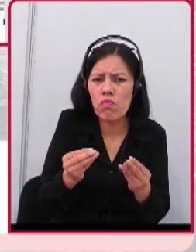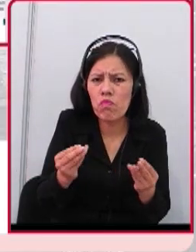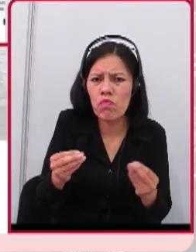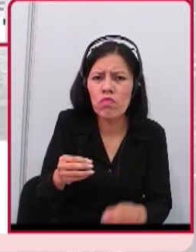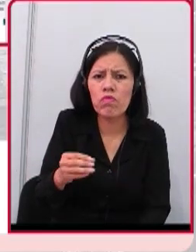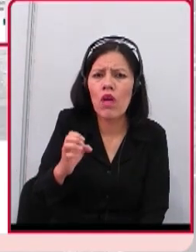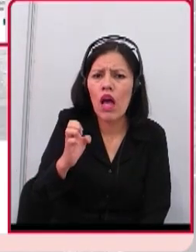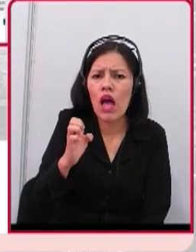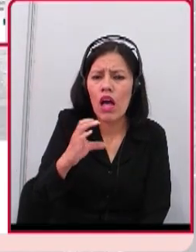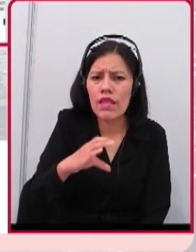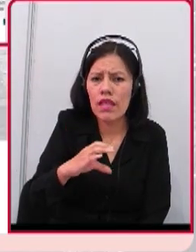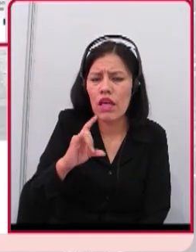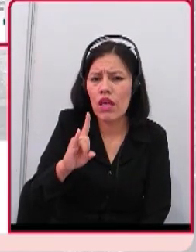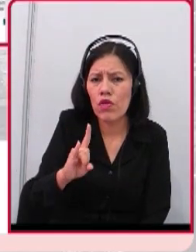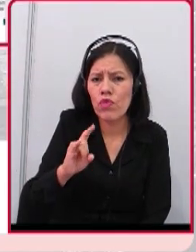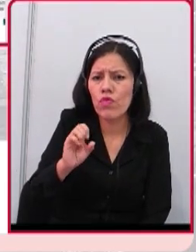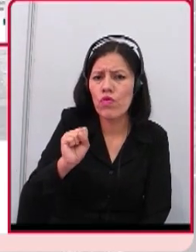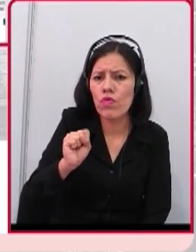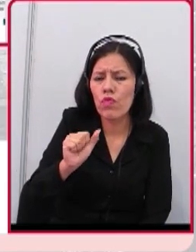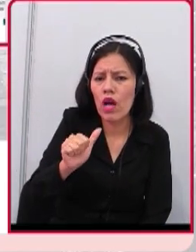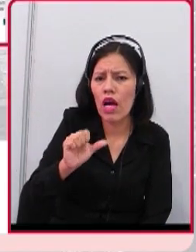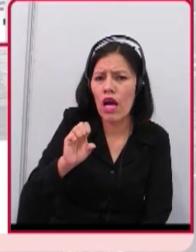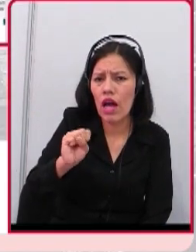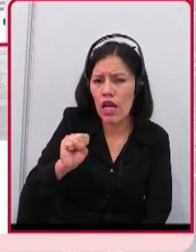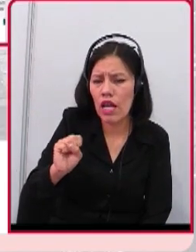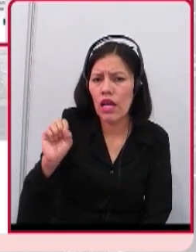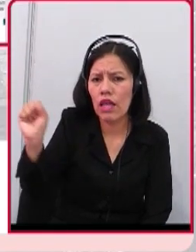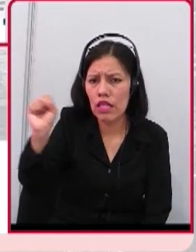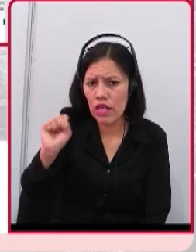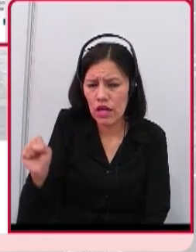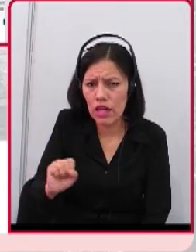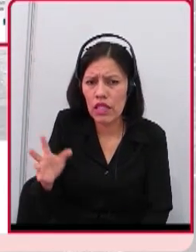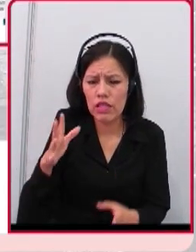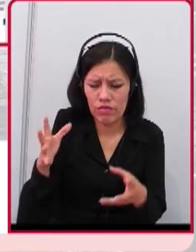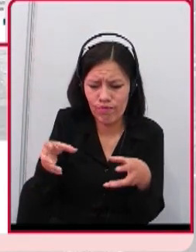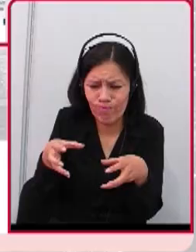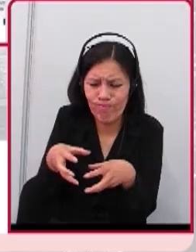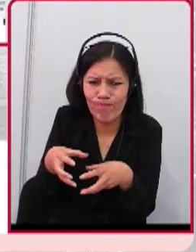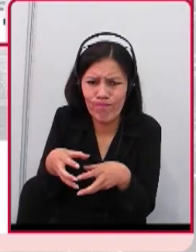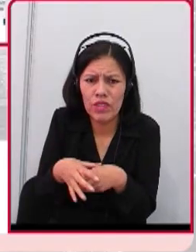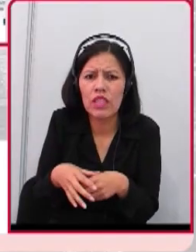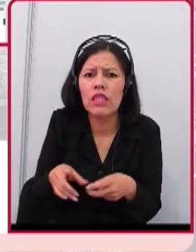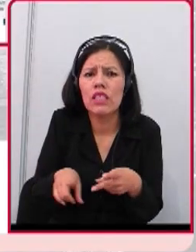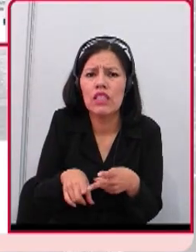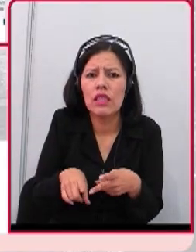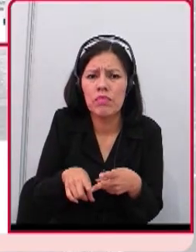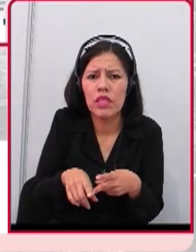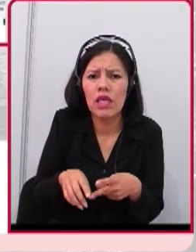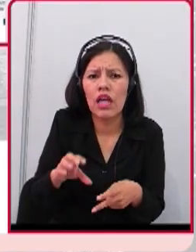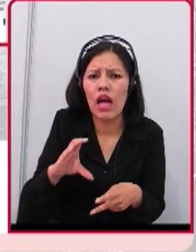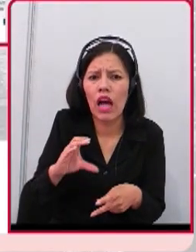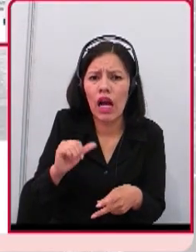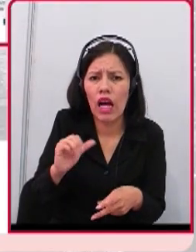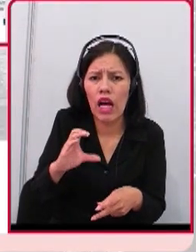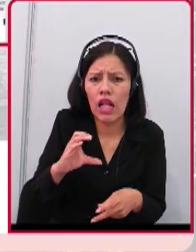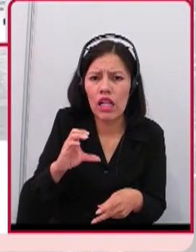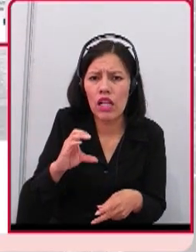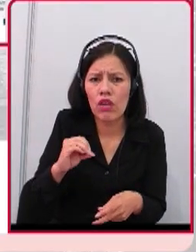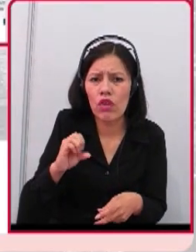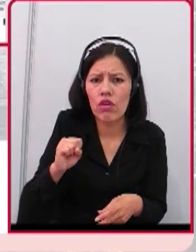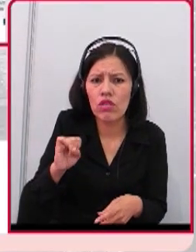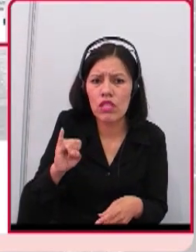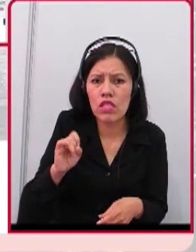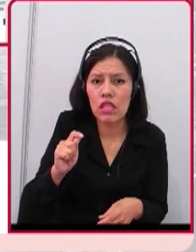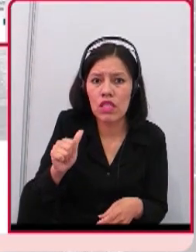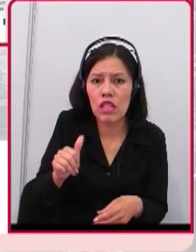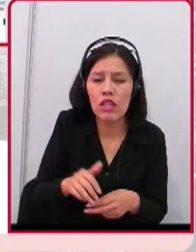y mucho más al sur tenemos un ensamble de mineralización que es calcosita cobelita. Bueno, todo en este sector hemos decidido